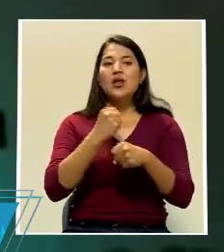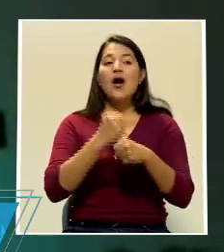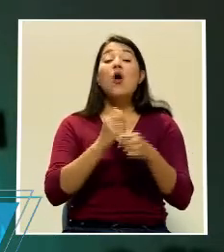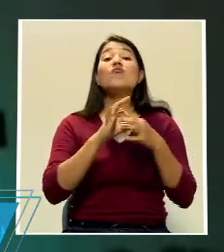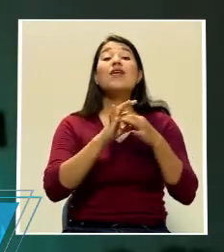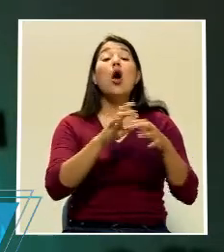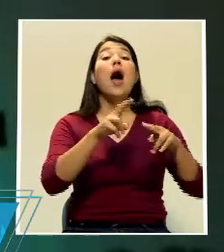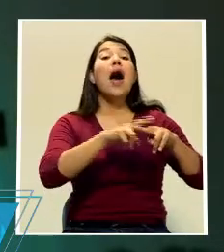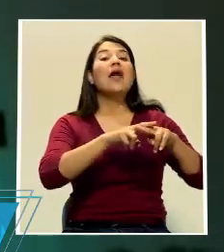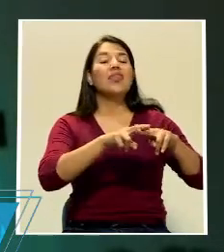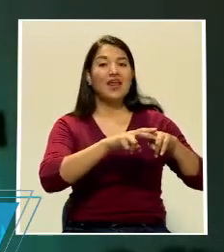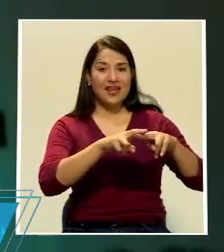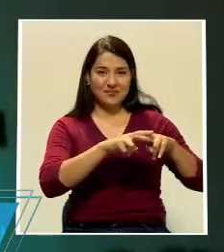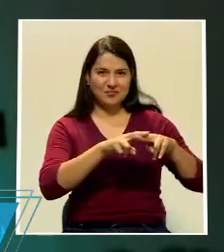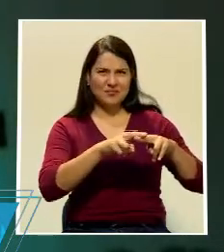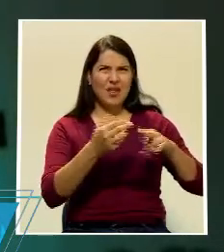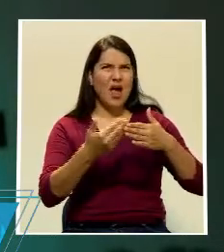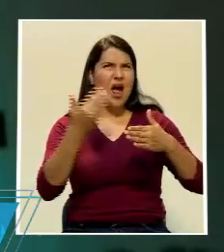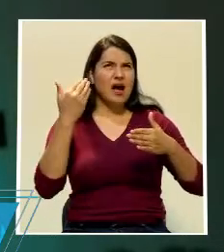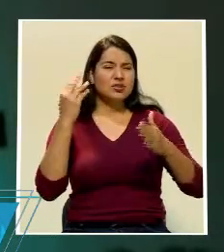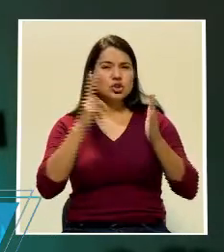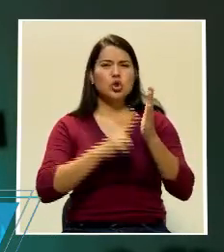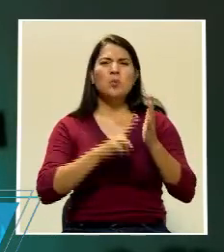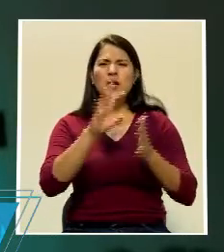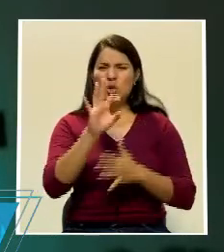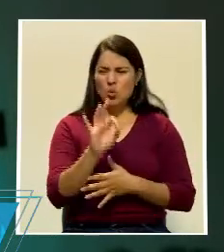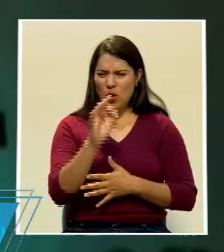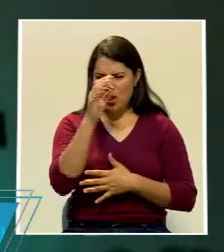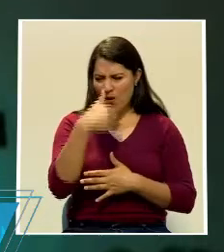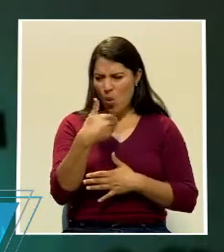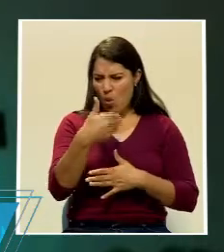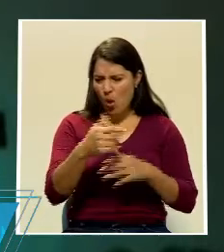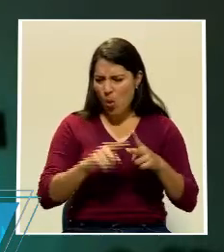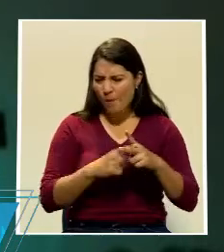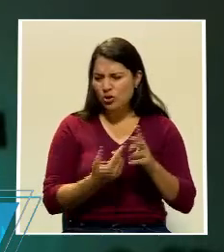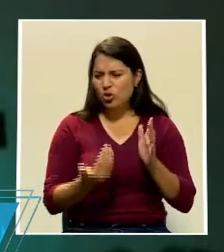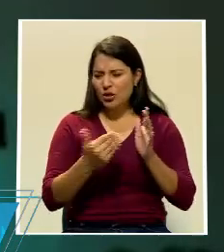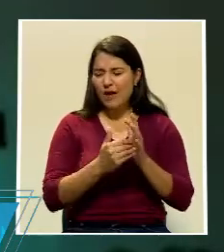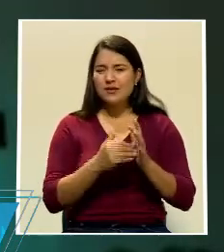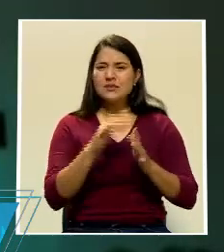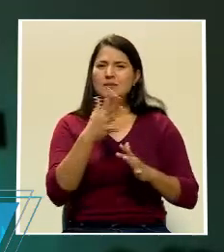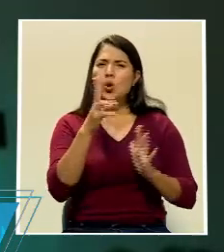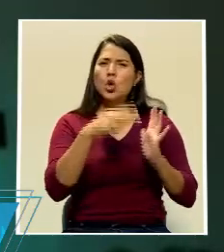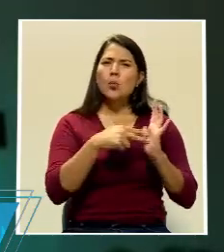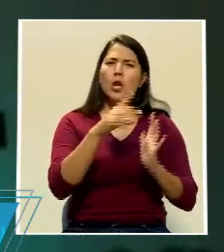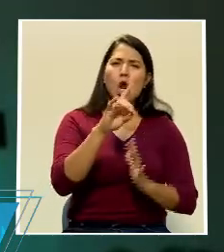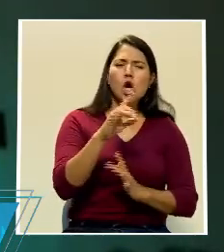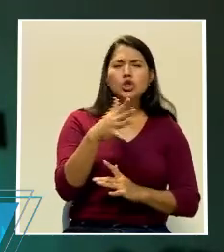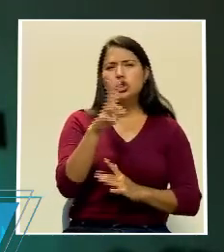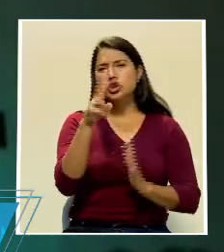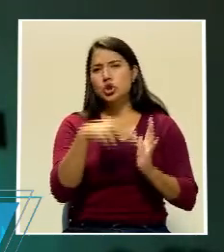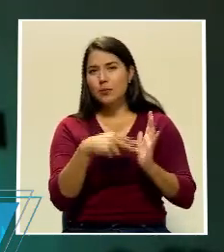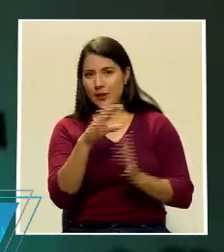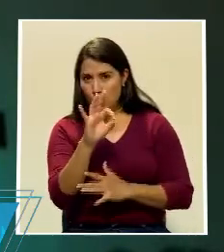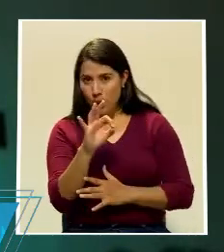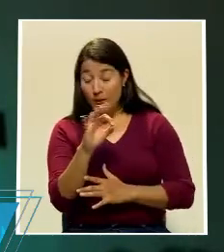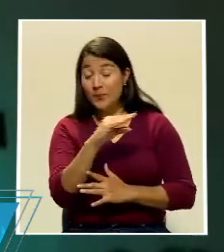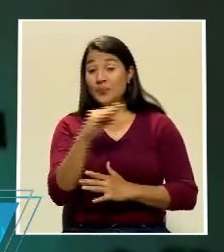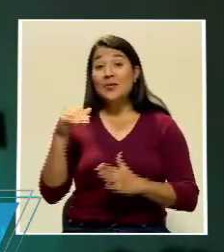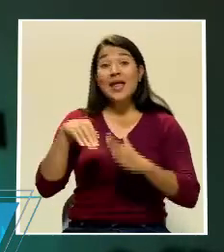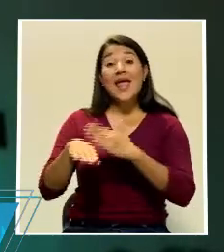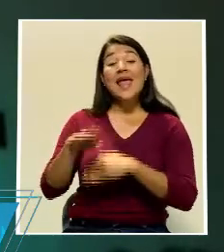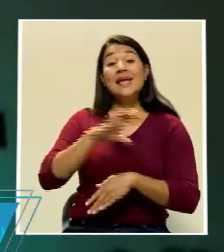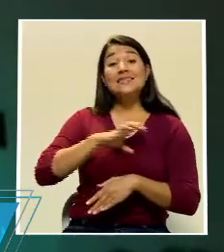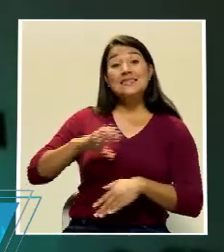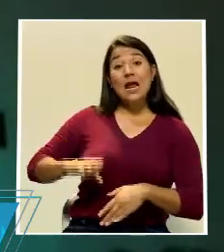cuando empezó por ahí del 2009, si no me equivoco, 2008, 2009. Y en El Salvador